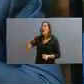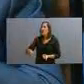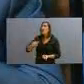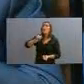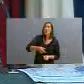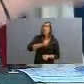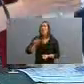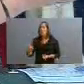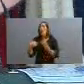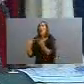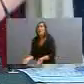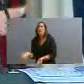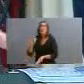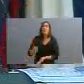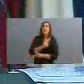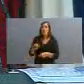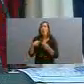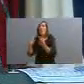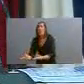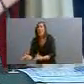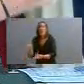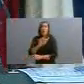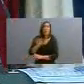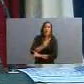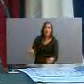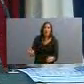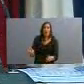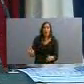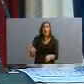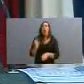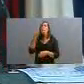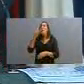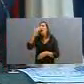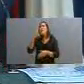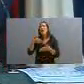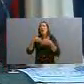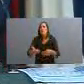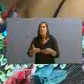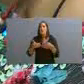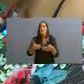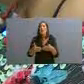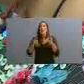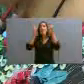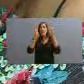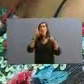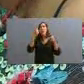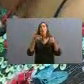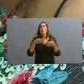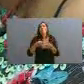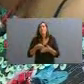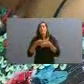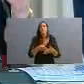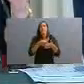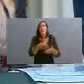culpable, te lo doy, no te lo doy, 20 años, porque no se discute la cuestión de fondo, se discute una cuestión absolutamente formal, pero